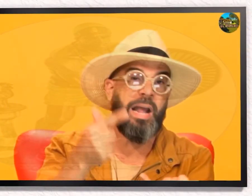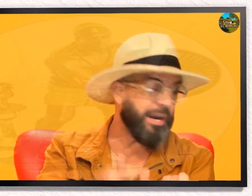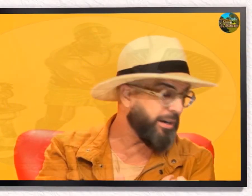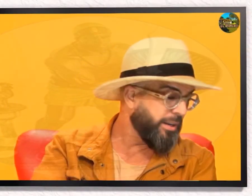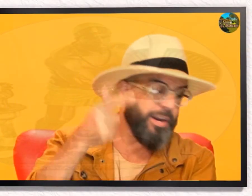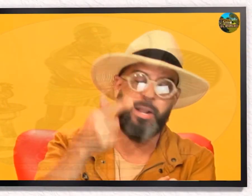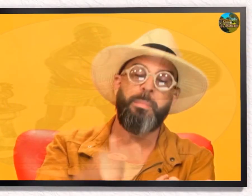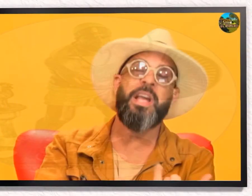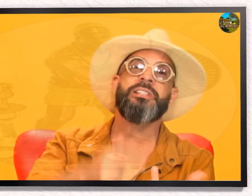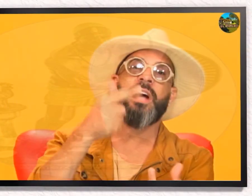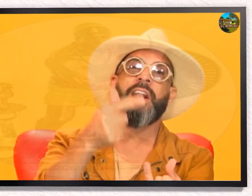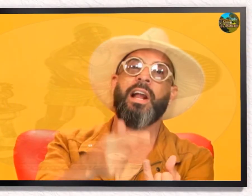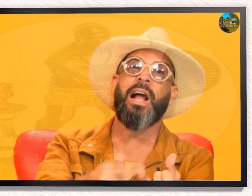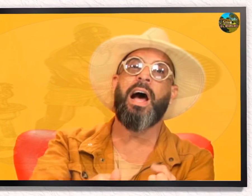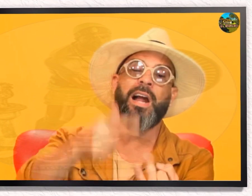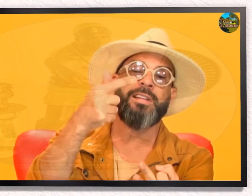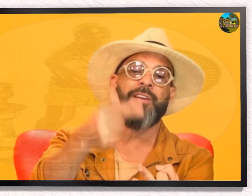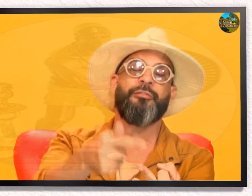derechos